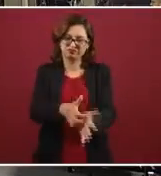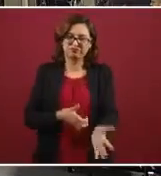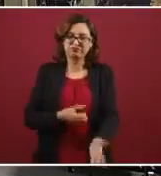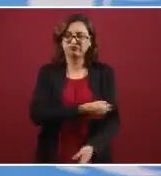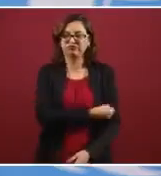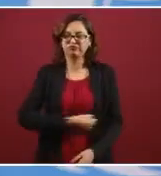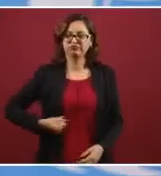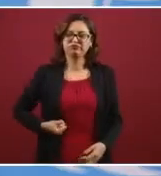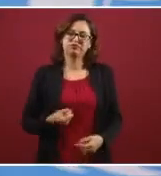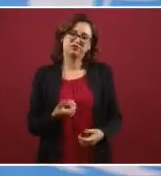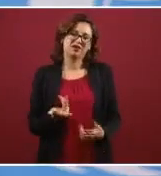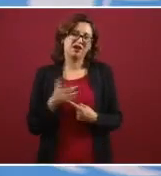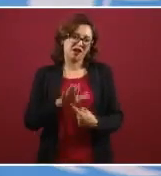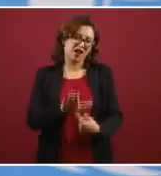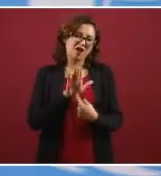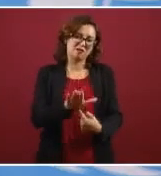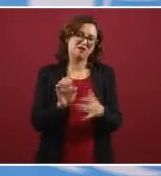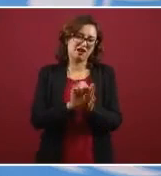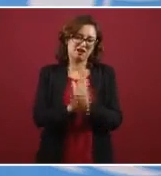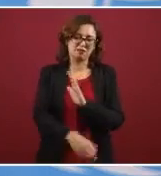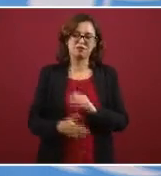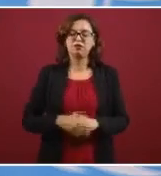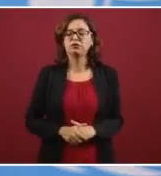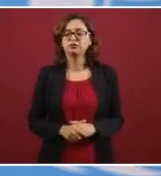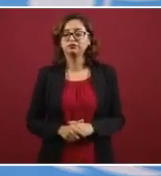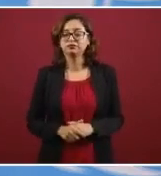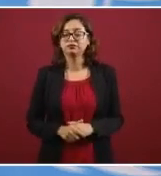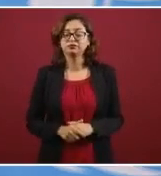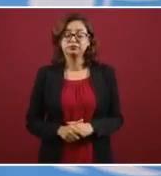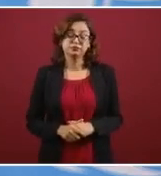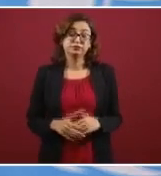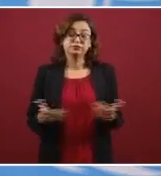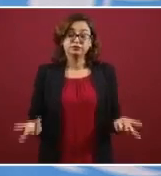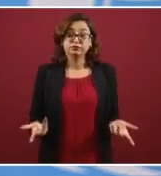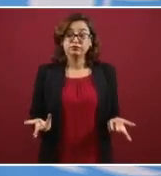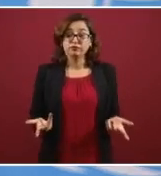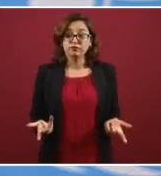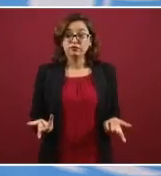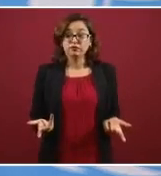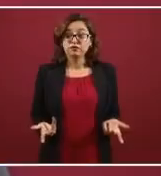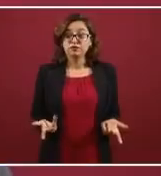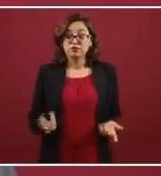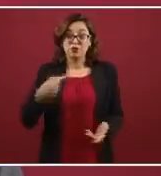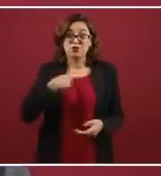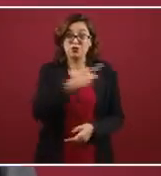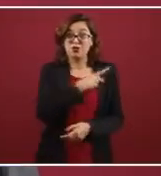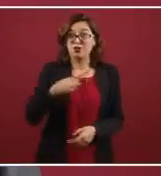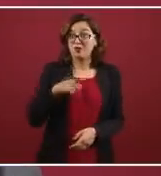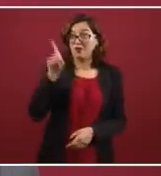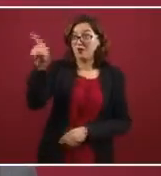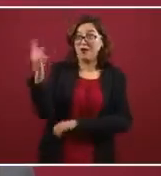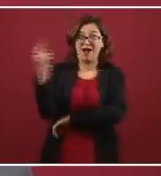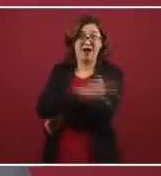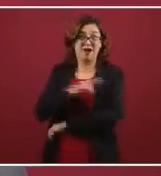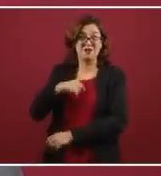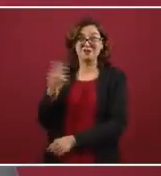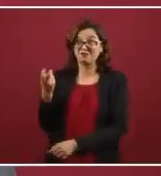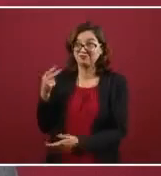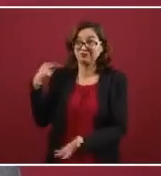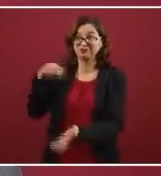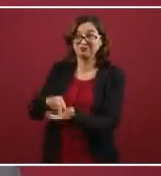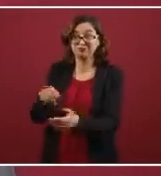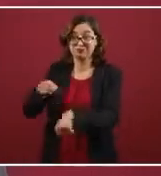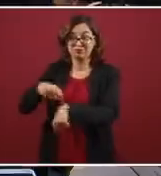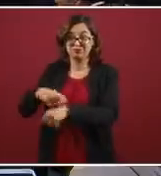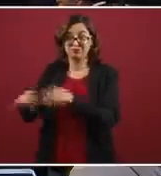Este es un ejemplo. Entonces, como tengo que estar puntual en el aeropuerto, porque si no, no